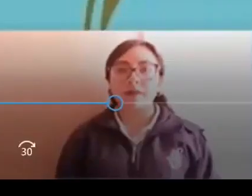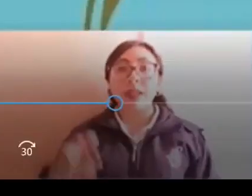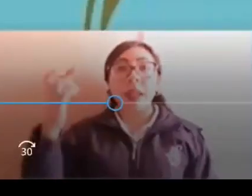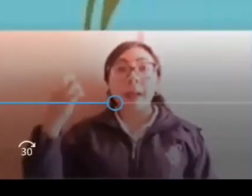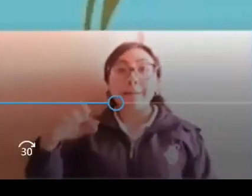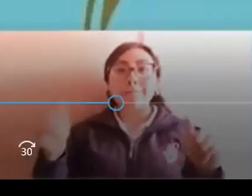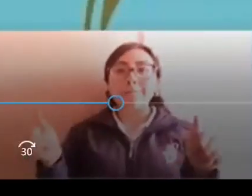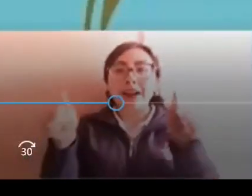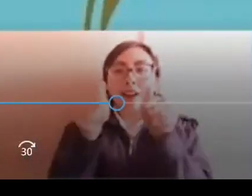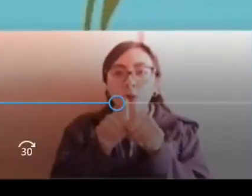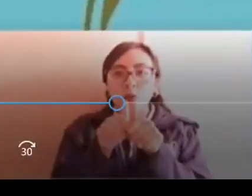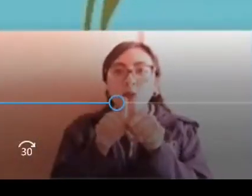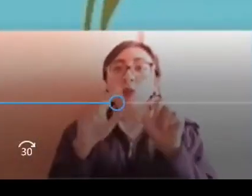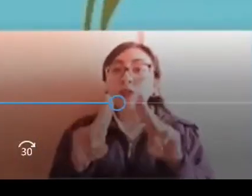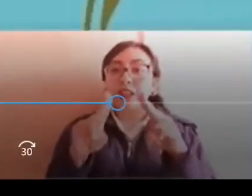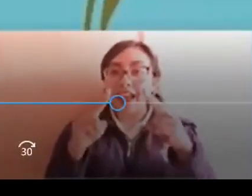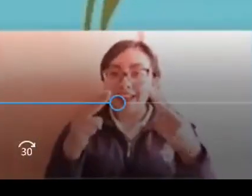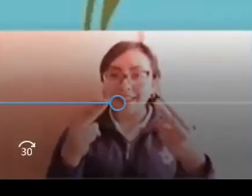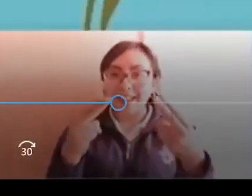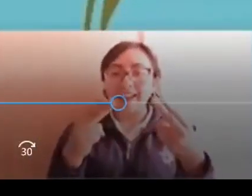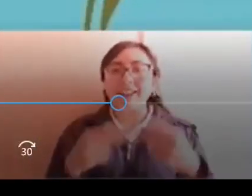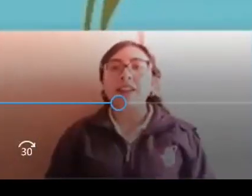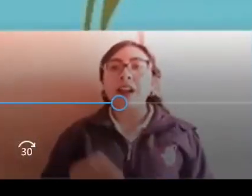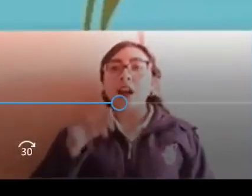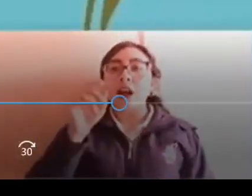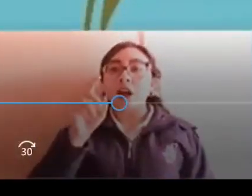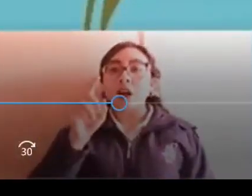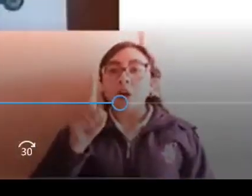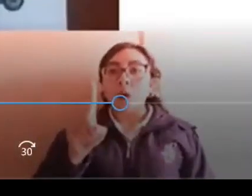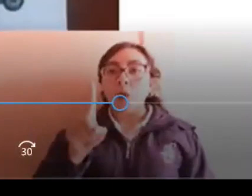auditiva. Para juntos hacer